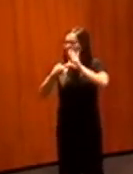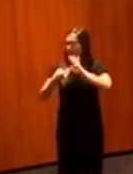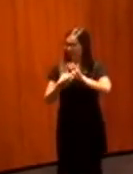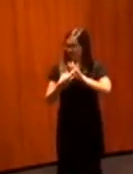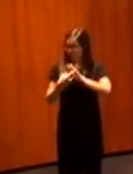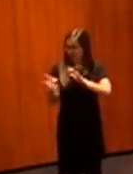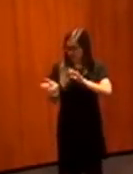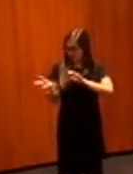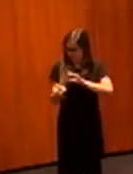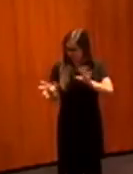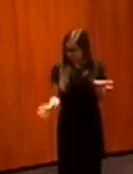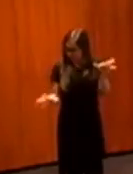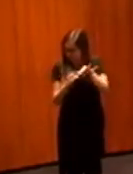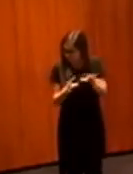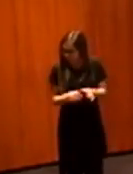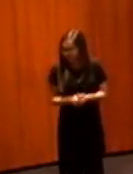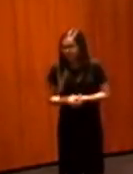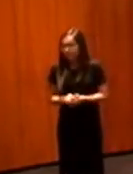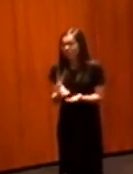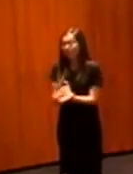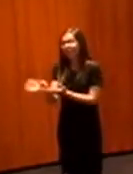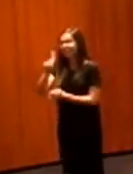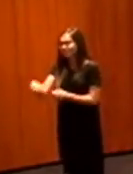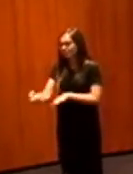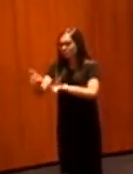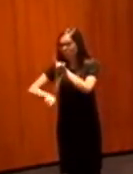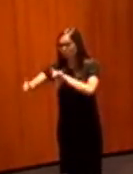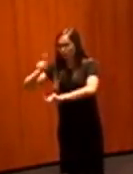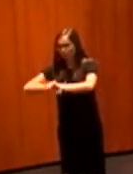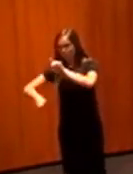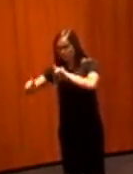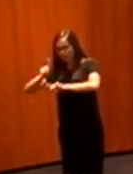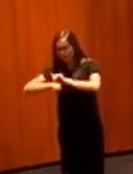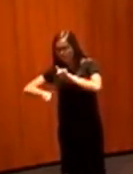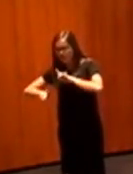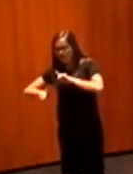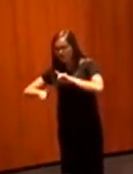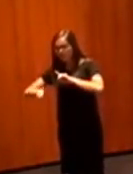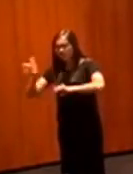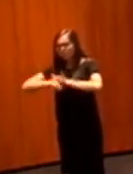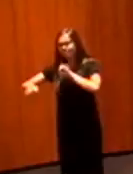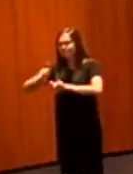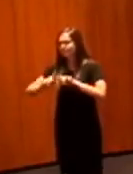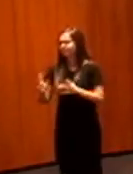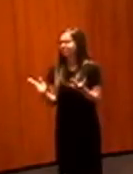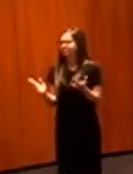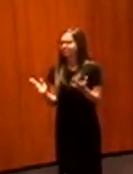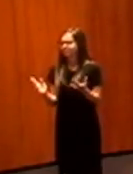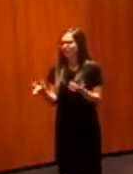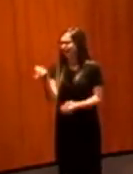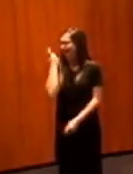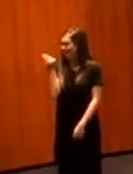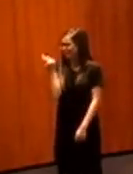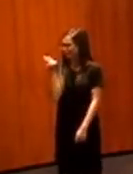un por un lado. Y por otro lado, que el problema quizá no sean el problema en primer lugar no pueden ser los